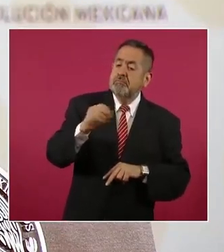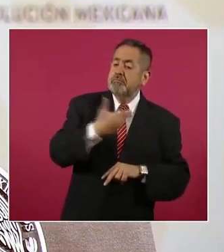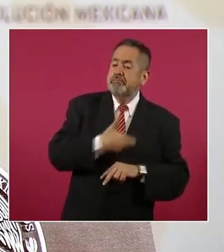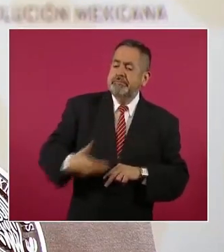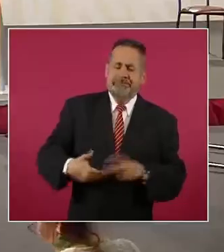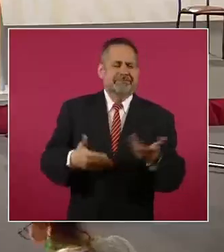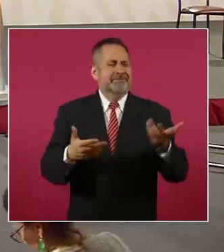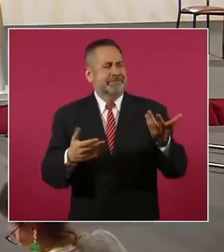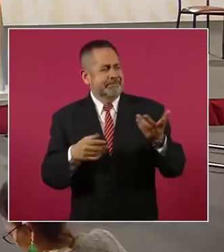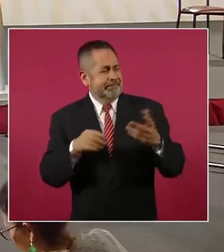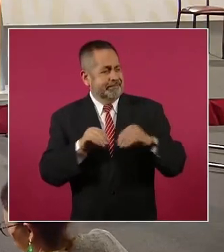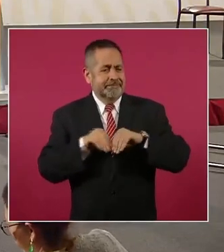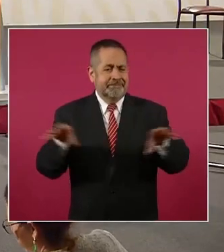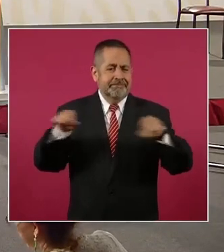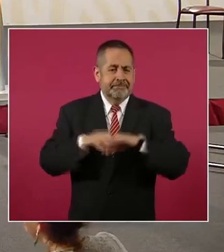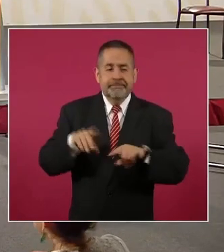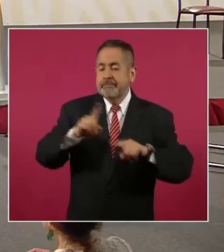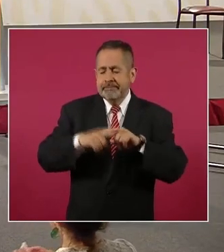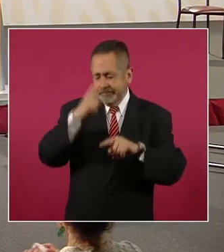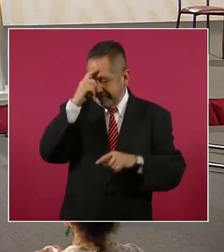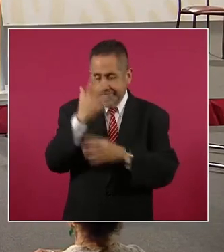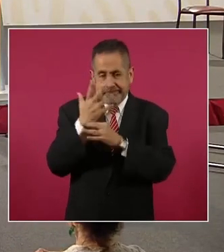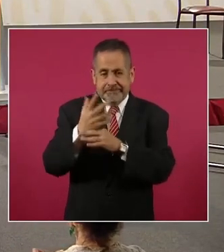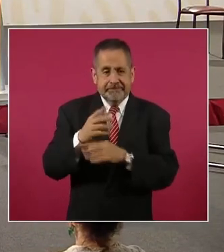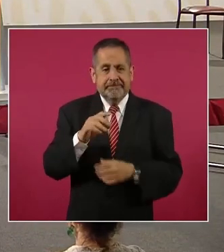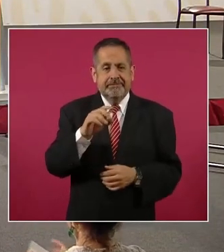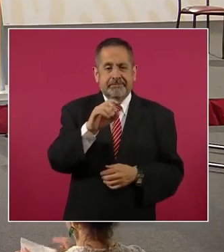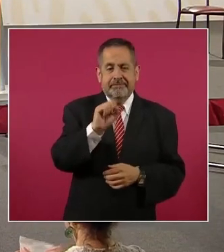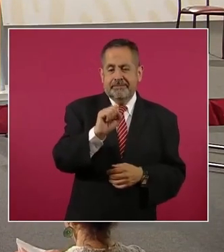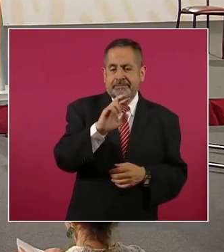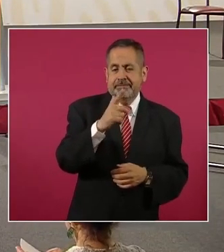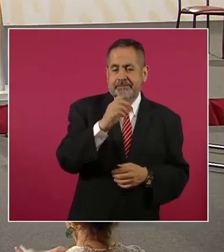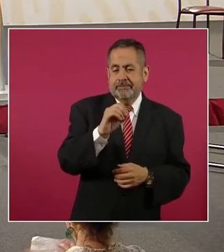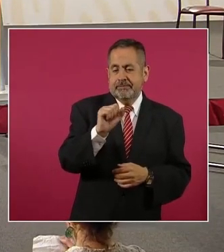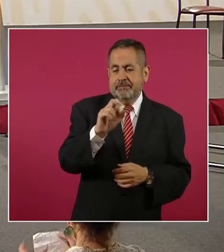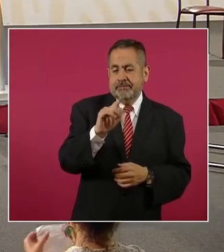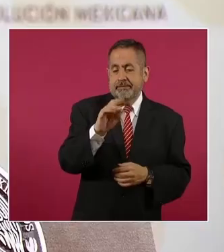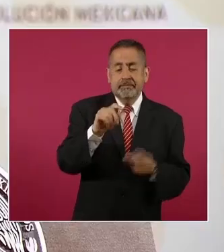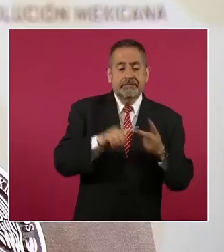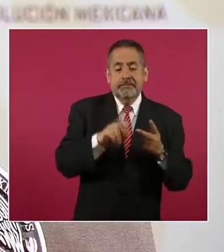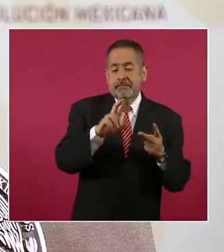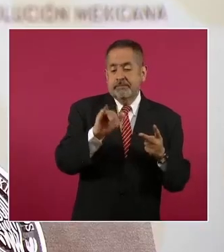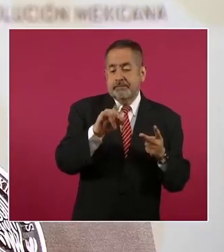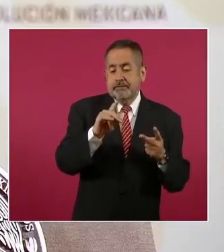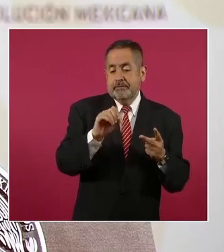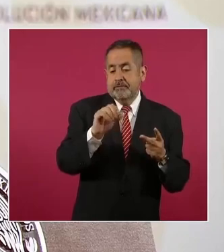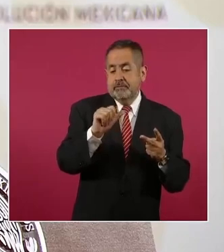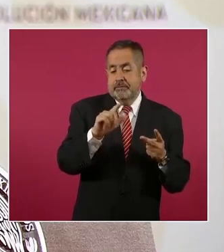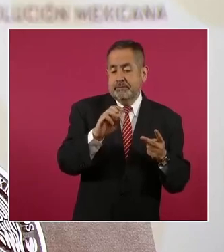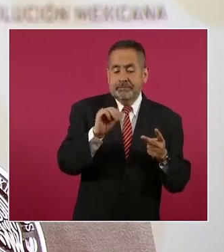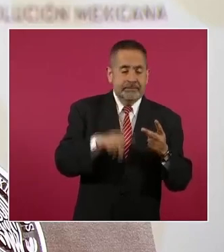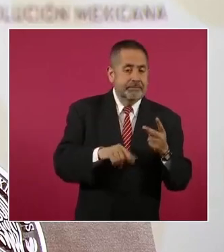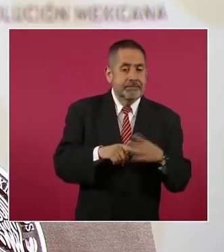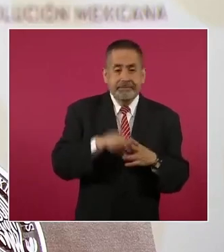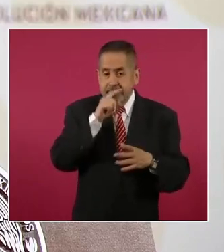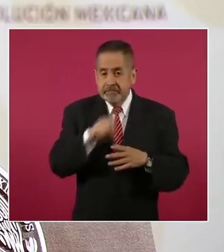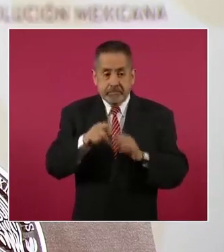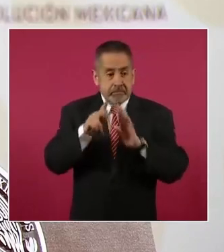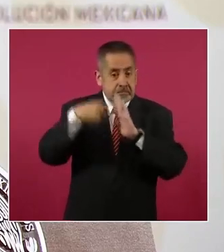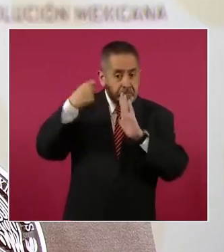impulsada principalmente por Sergio Sarmiento y Ricardo Alemán. Además, se publicó un video con